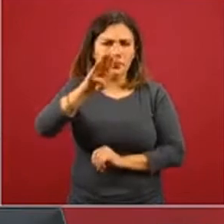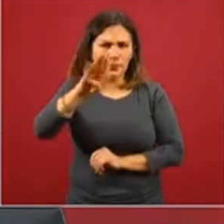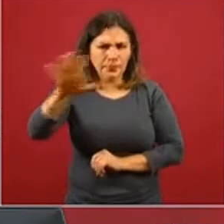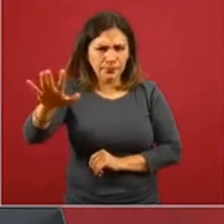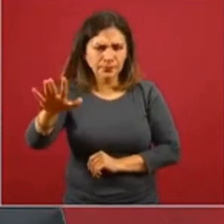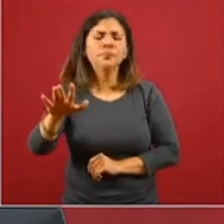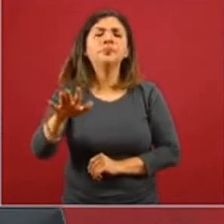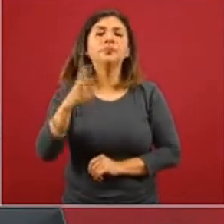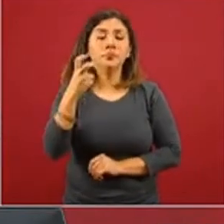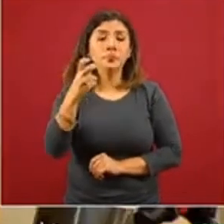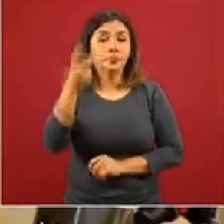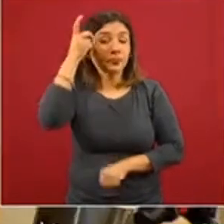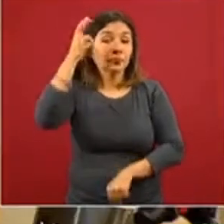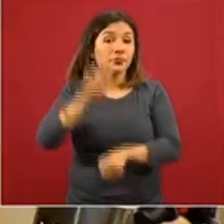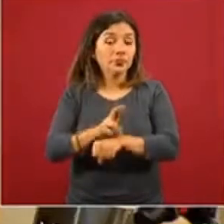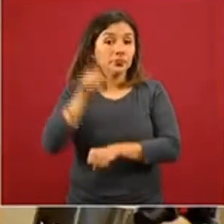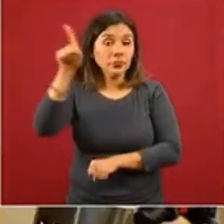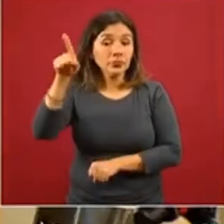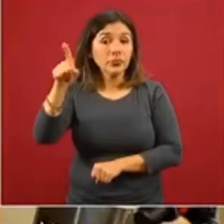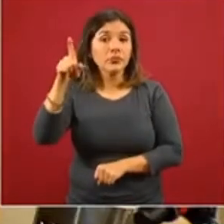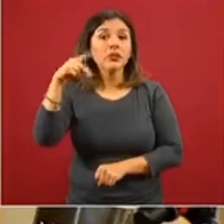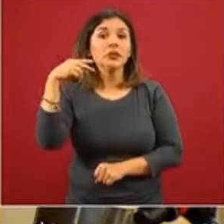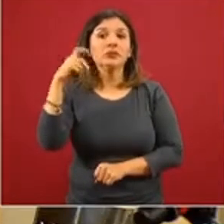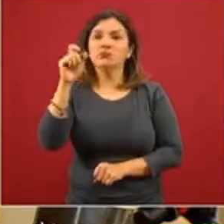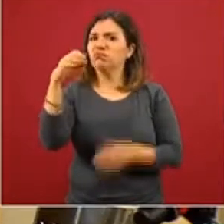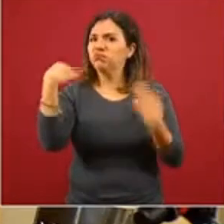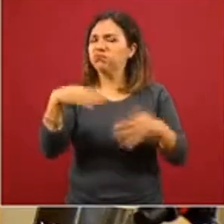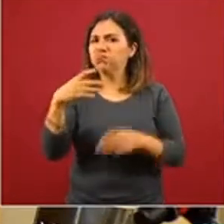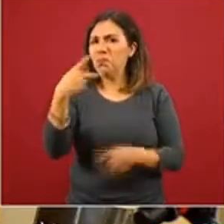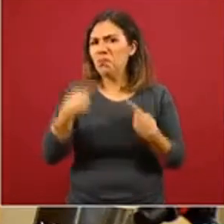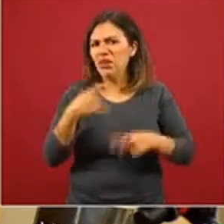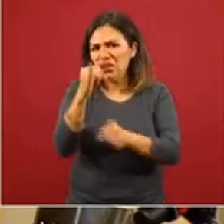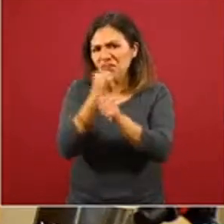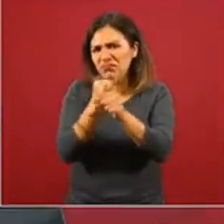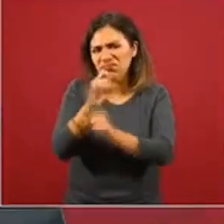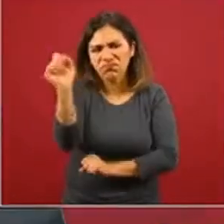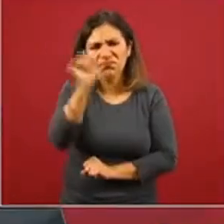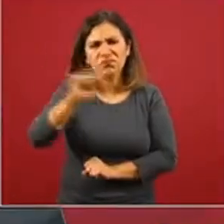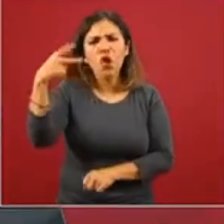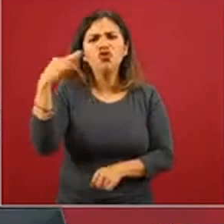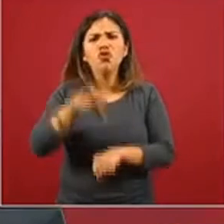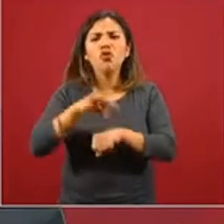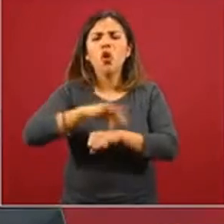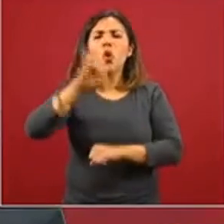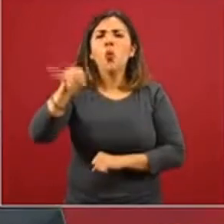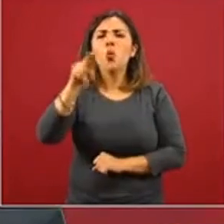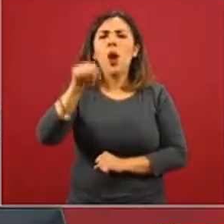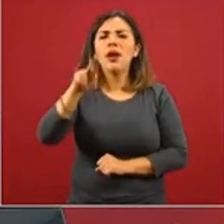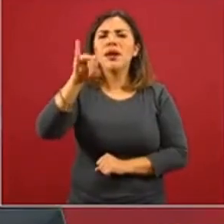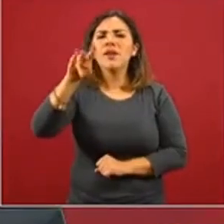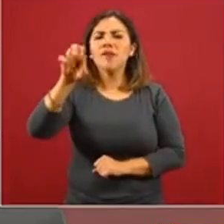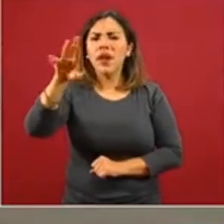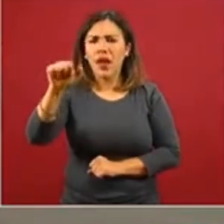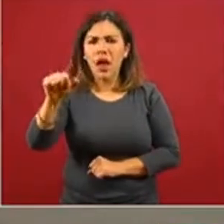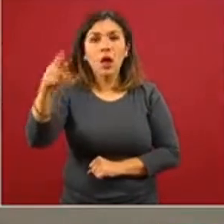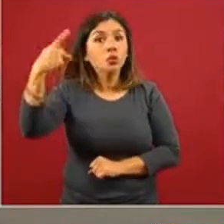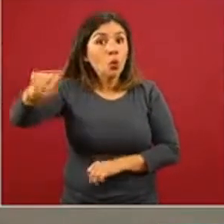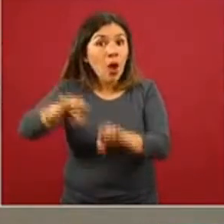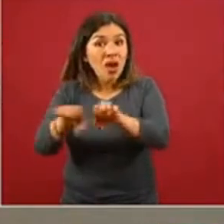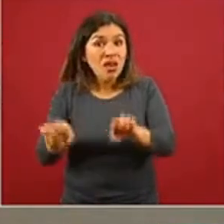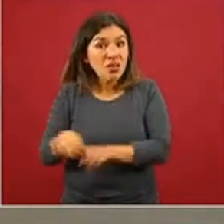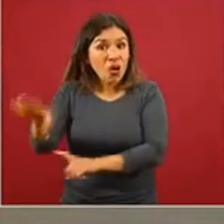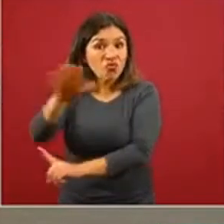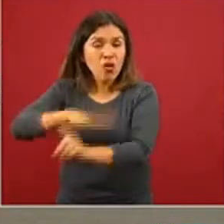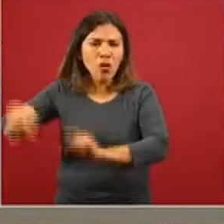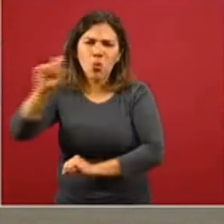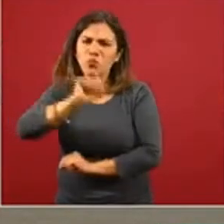manera. El director del Instituto Nacional de Salud Pública es un excelente investigador, el doctor Juan Rivera Domarco, y todo su equipo, que